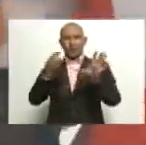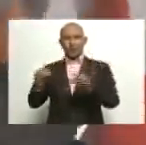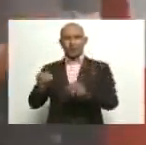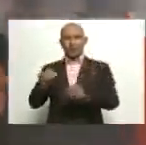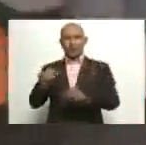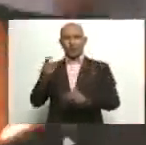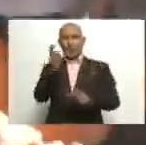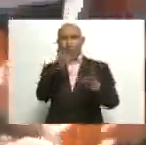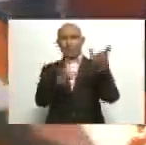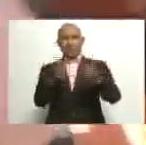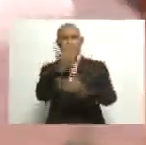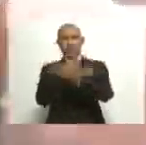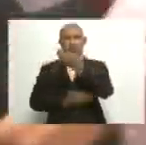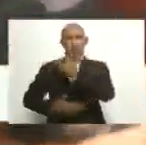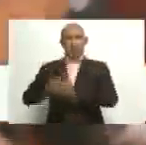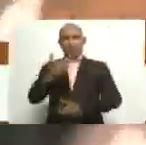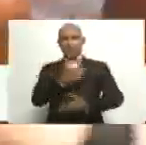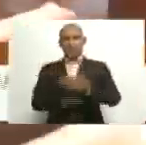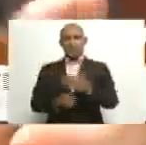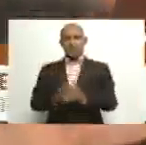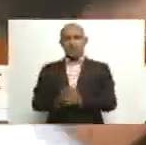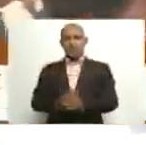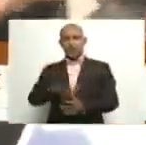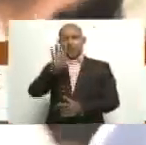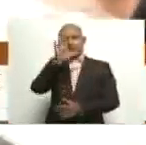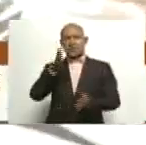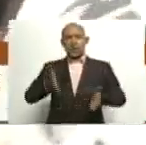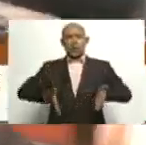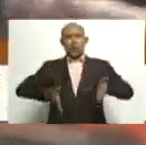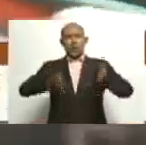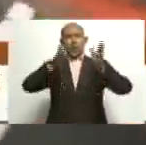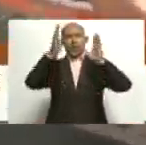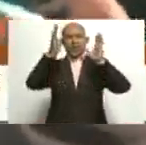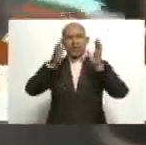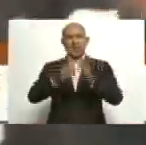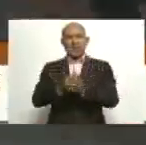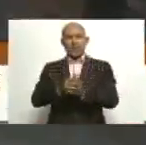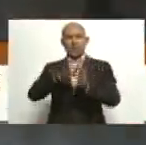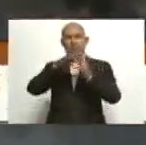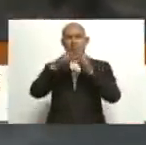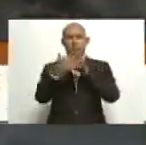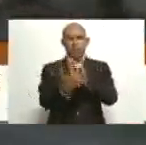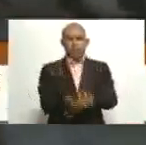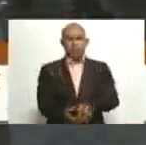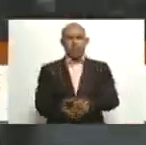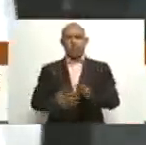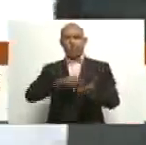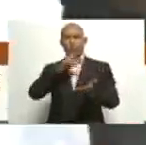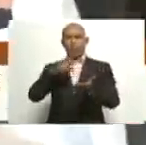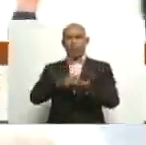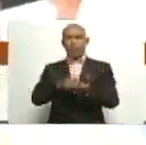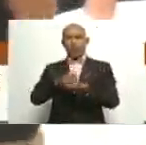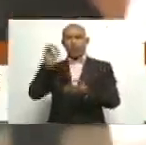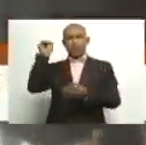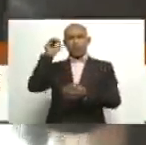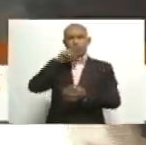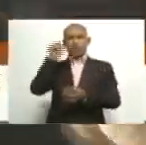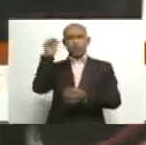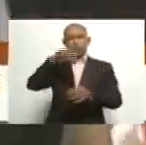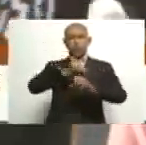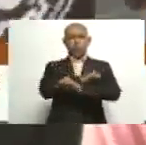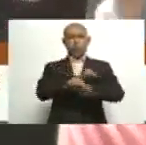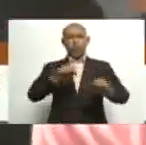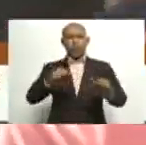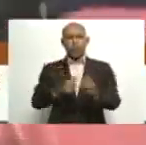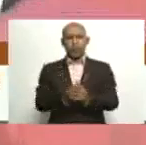los organismos locales, al menos 5 edificios han sido destruidos a causa de los bombardeos perpetrados por el régimen sionista,